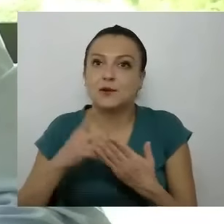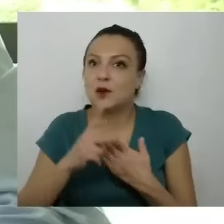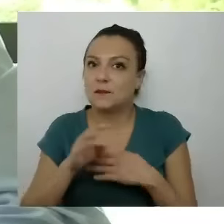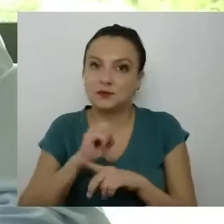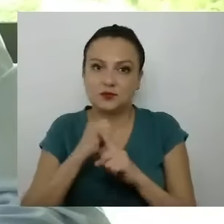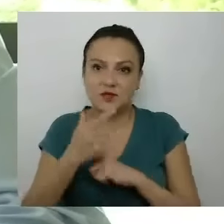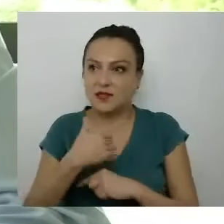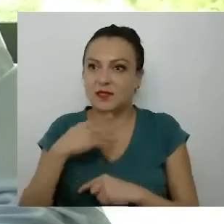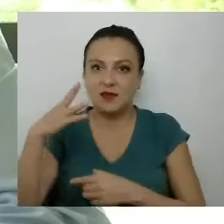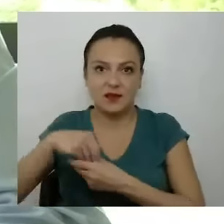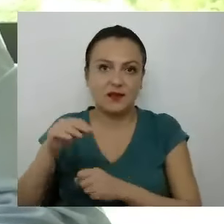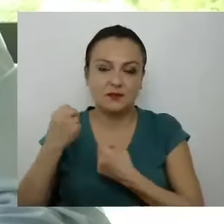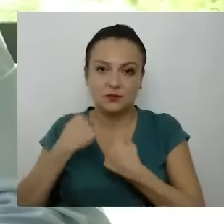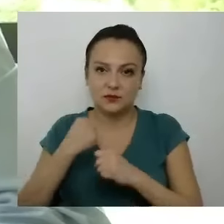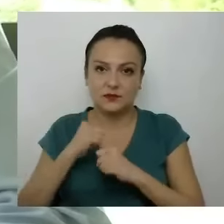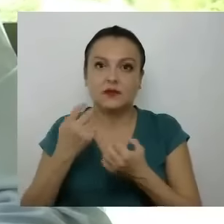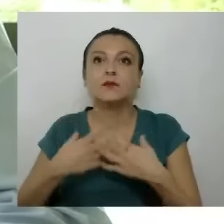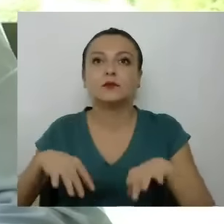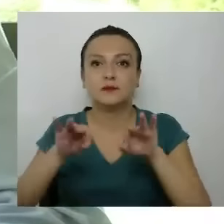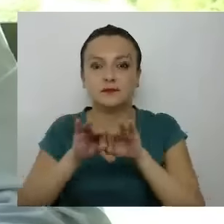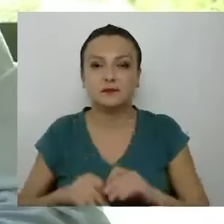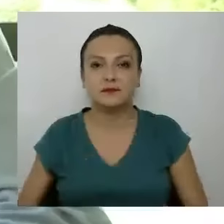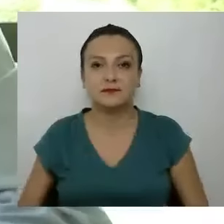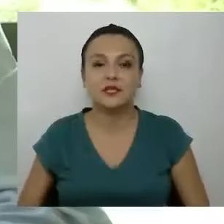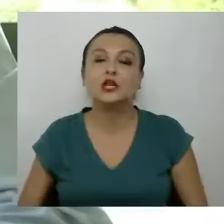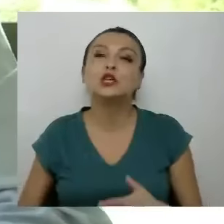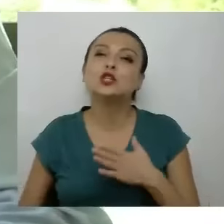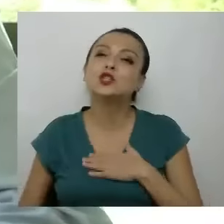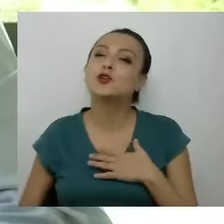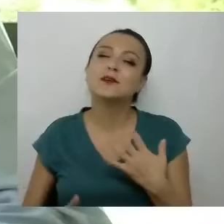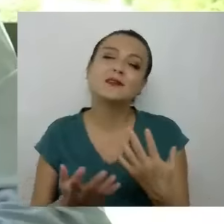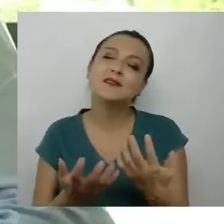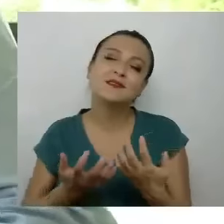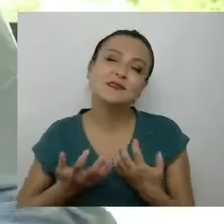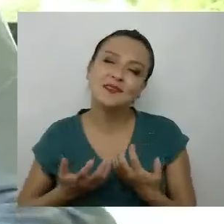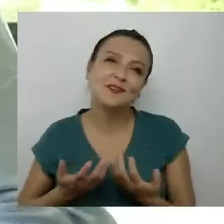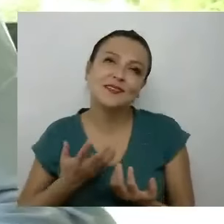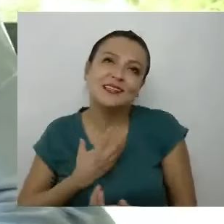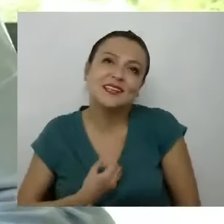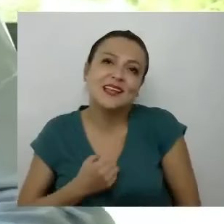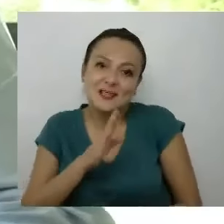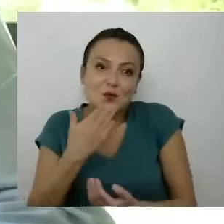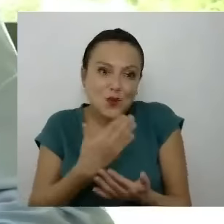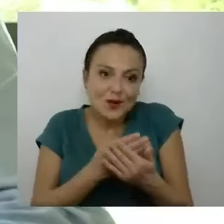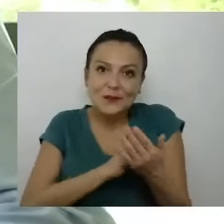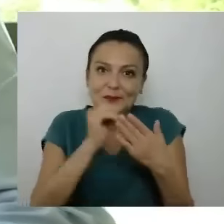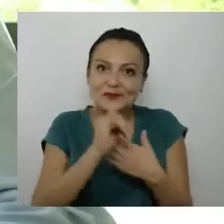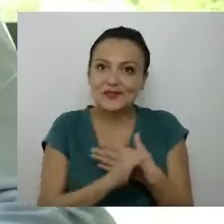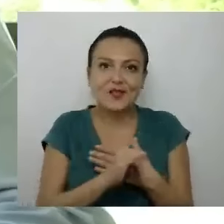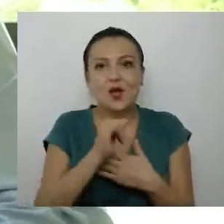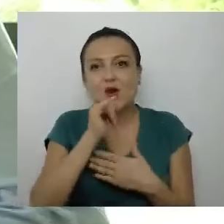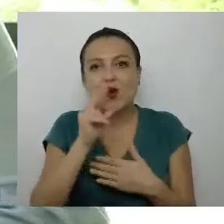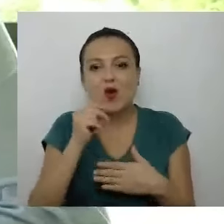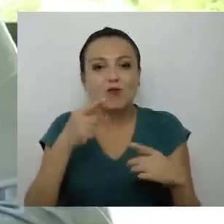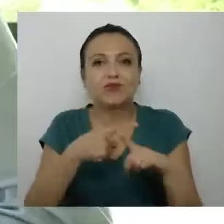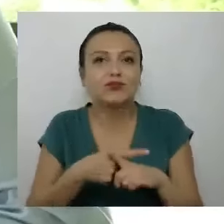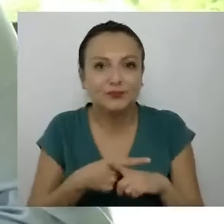tiene la municipalidad importantes. Yo desearía que todos esos buenos proyectos no se interrumpan